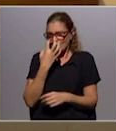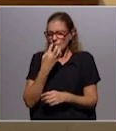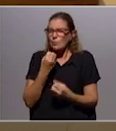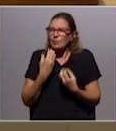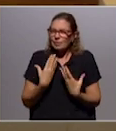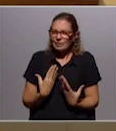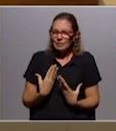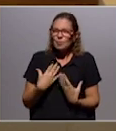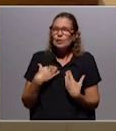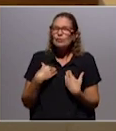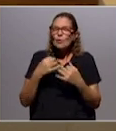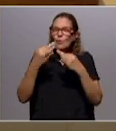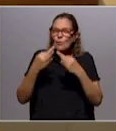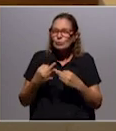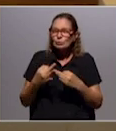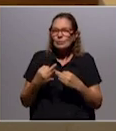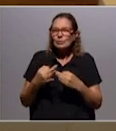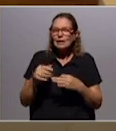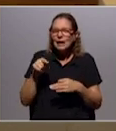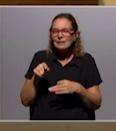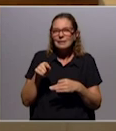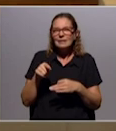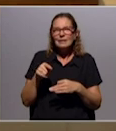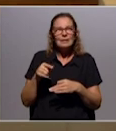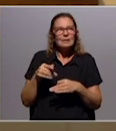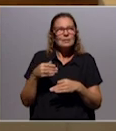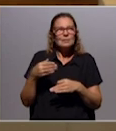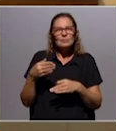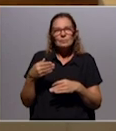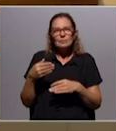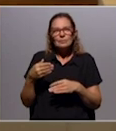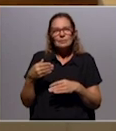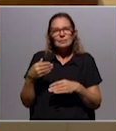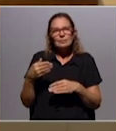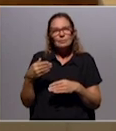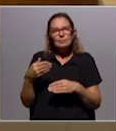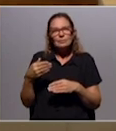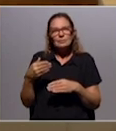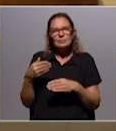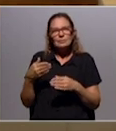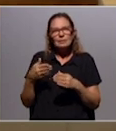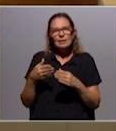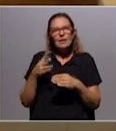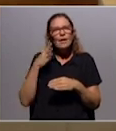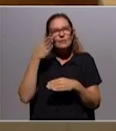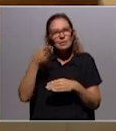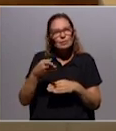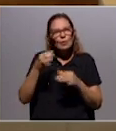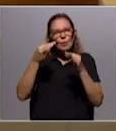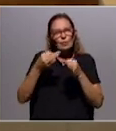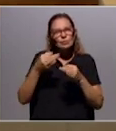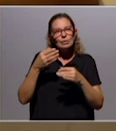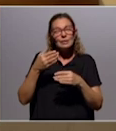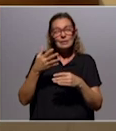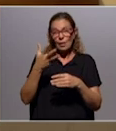porque porque justamente yo en ese momento estaba haciendo camino a ver esa murga de esa